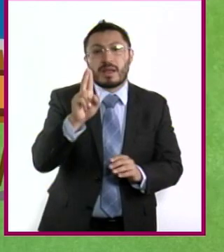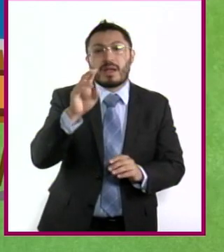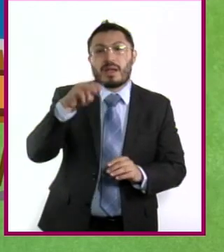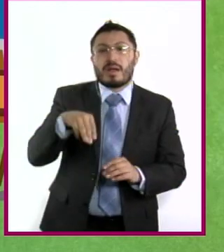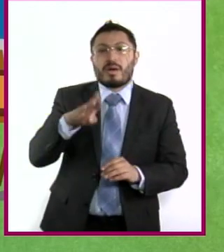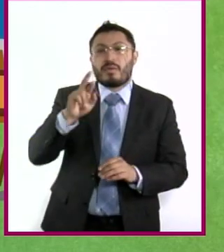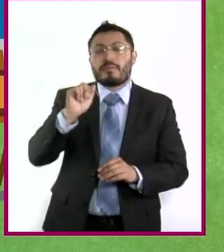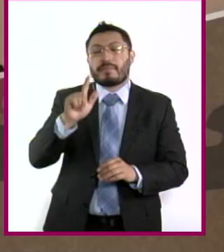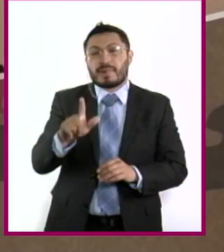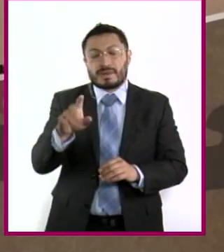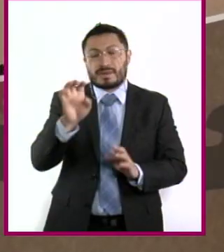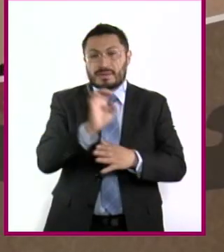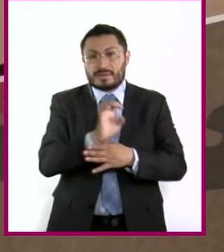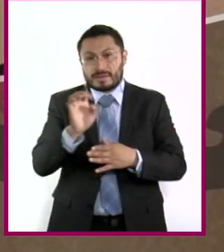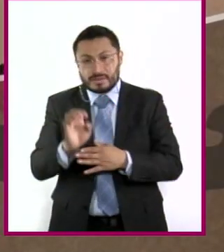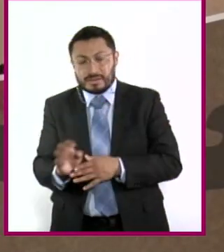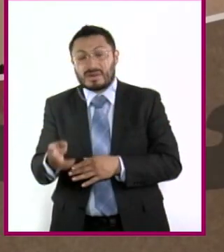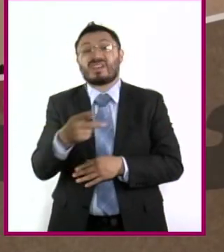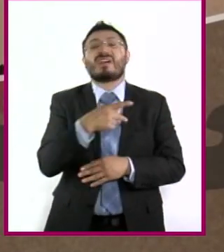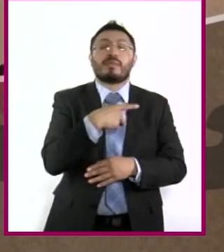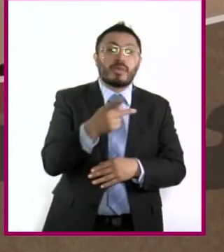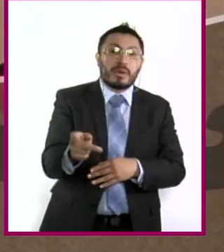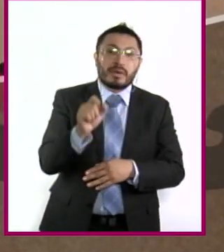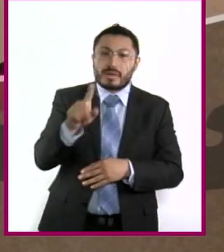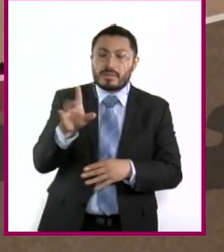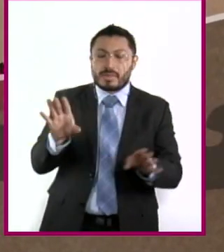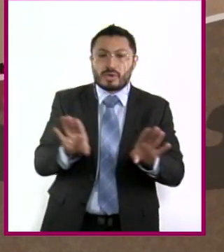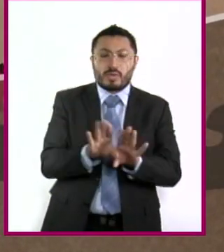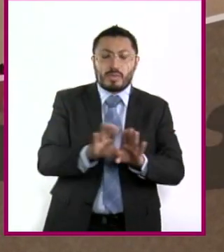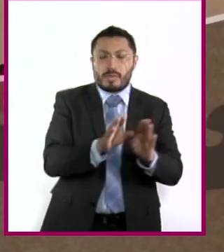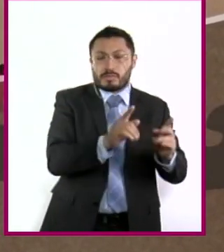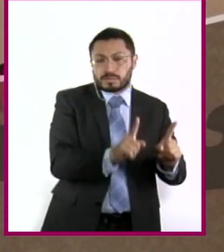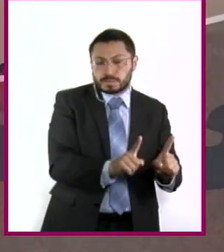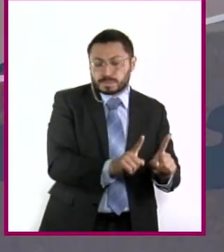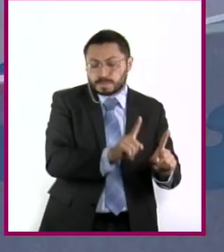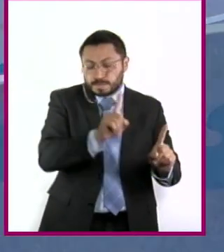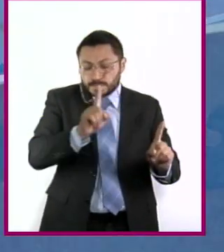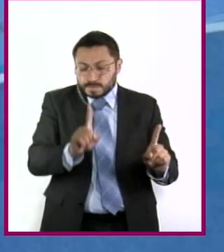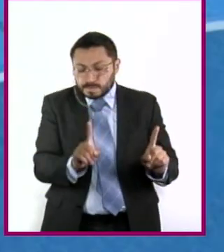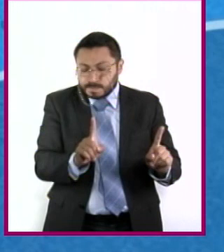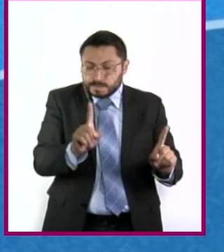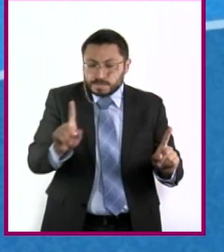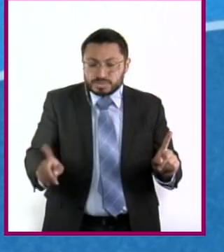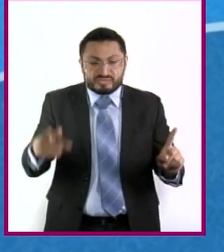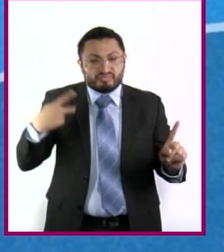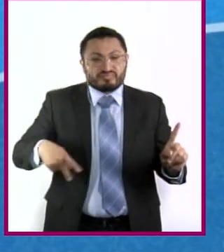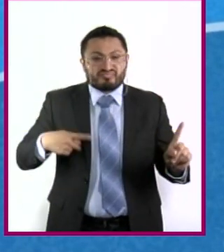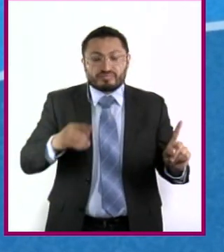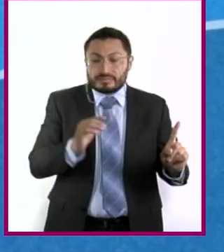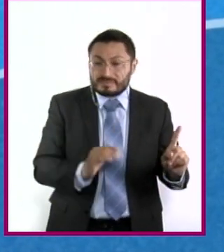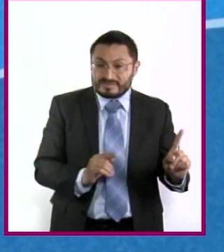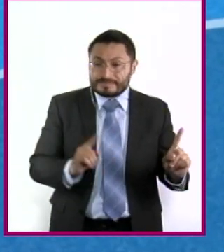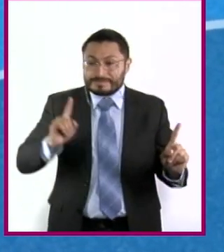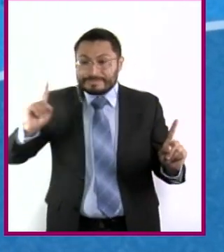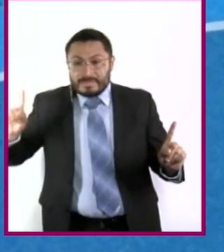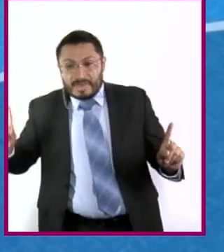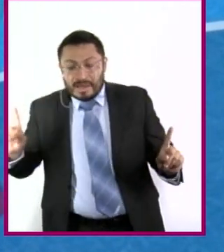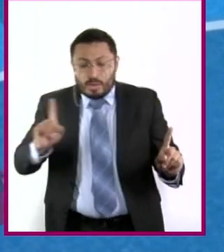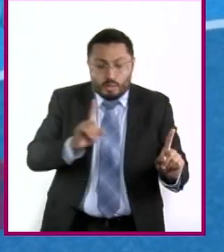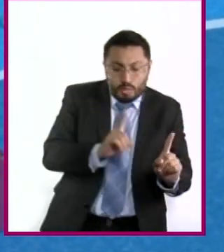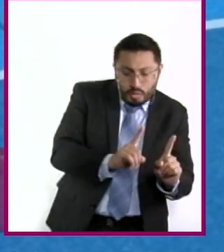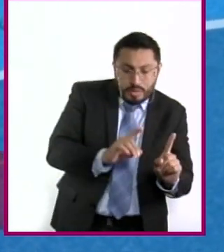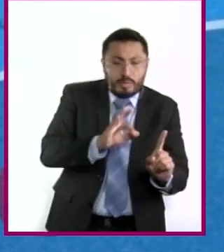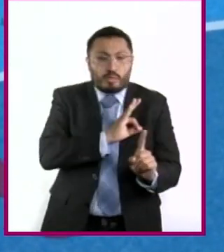en el caso de pobreza también asignamos rangos para ver si una persona está por arriba o por abajo de su umbral. Podemos